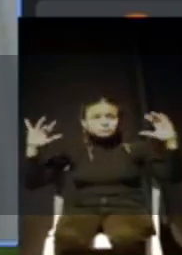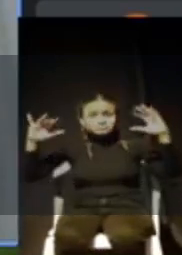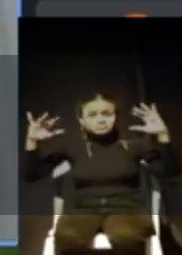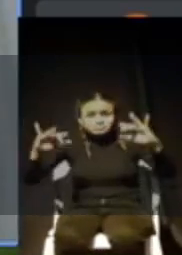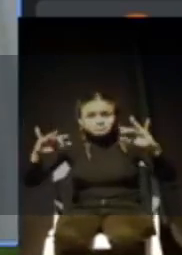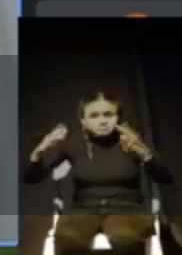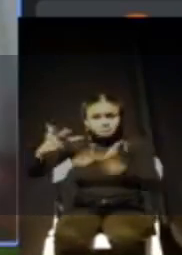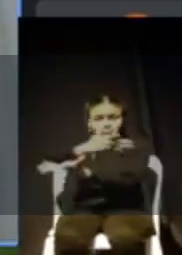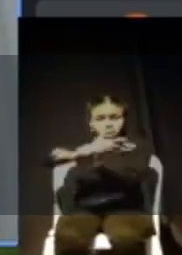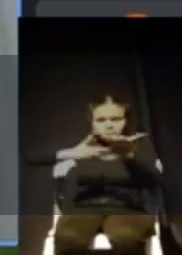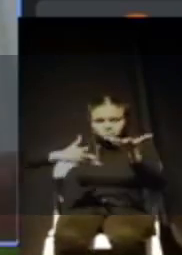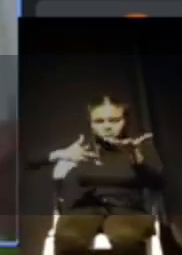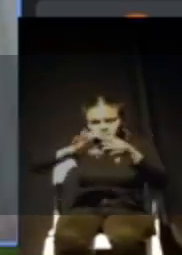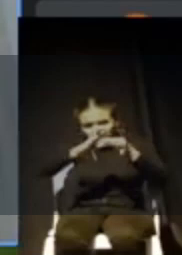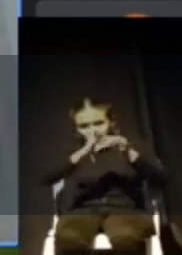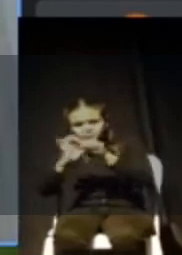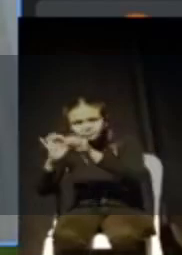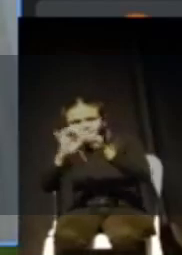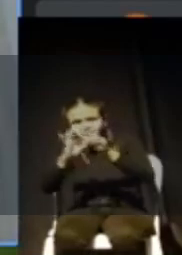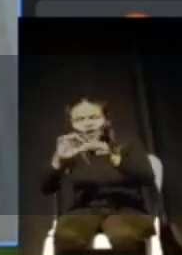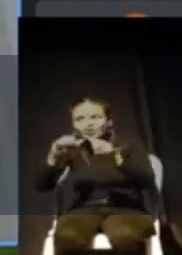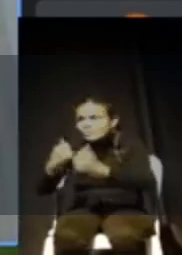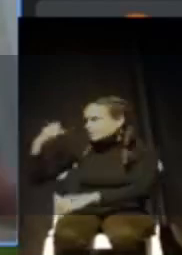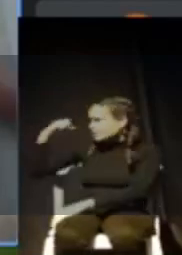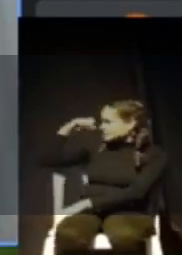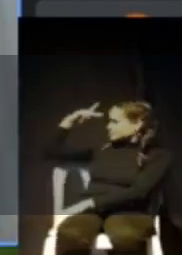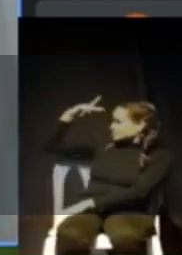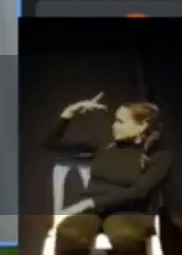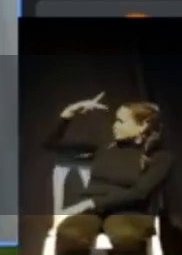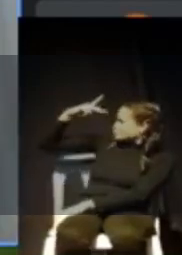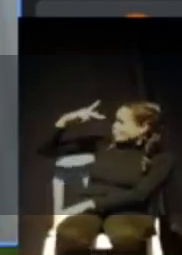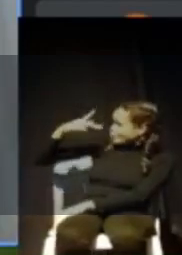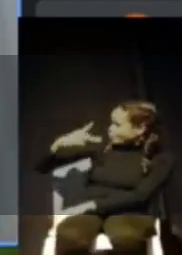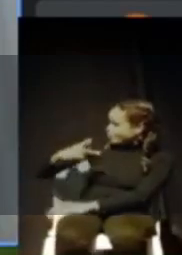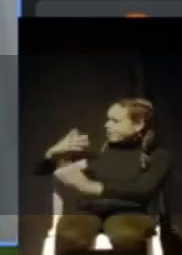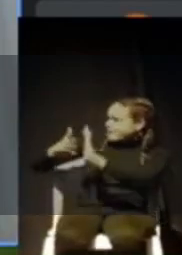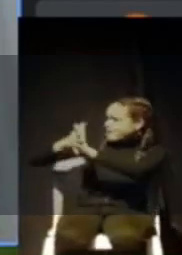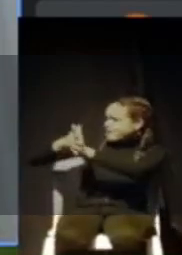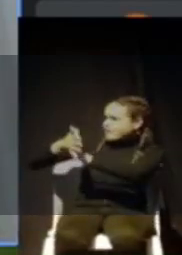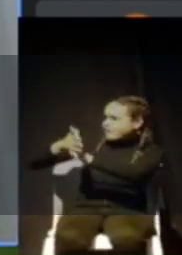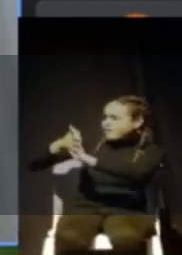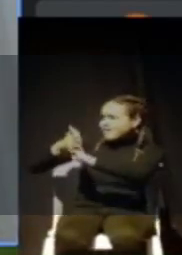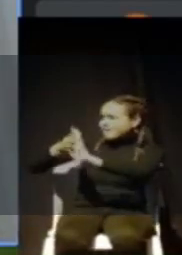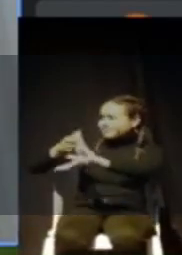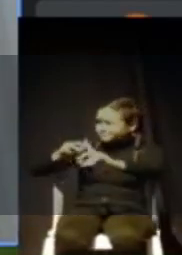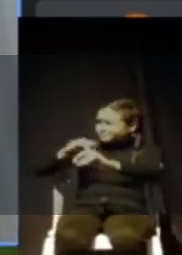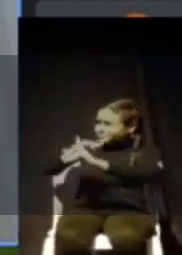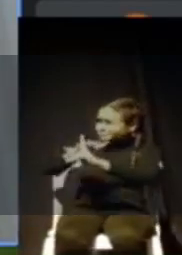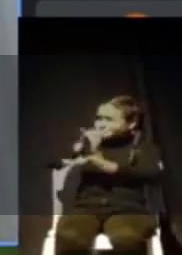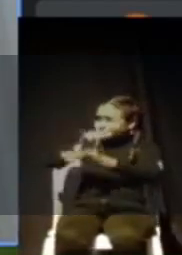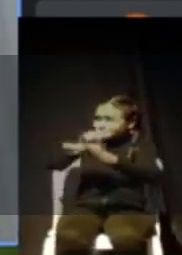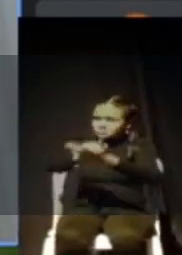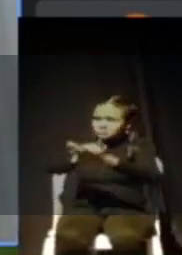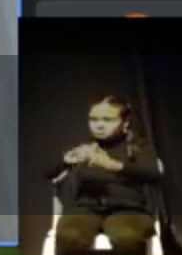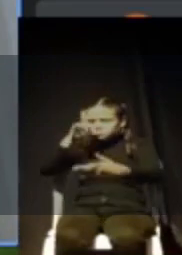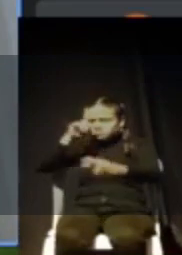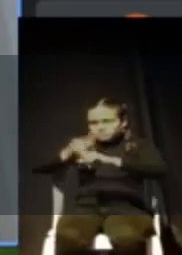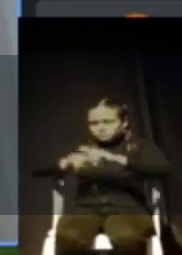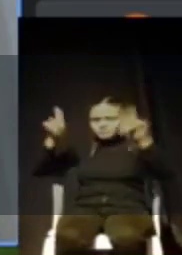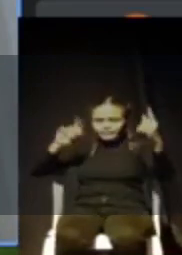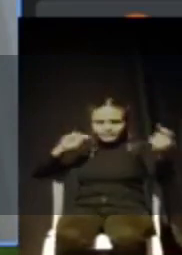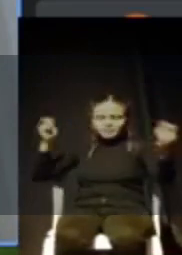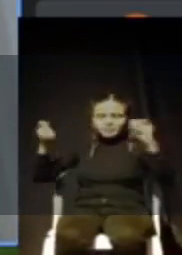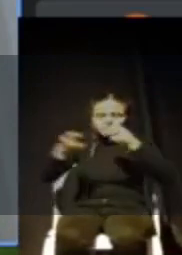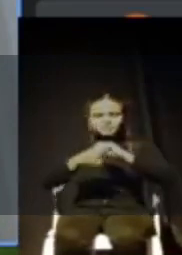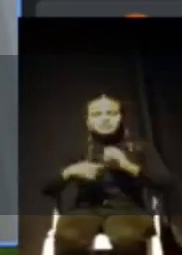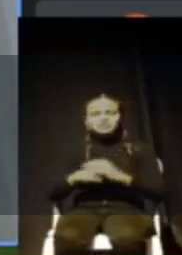casi grandiosa por la hoz de la historia, o de las historias también, como podríamos seguir conversando. Introduce al